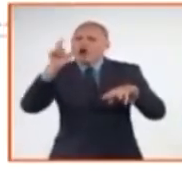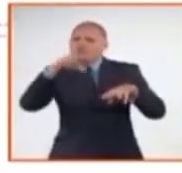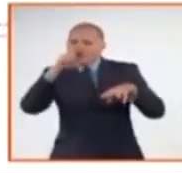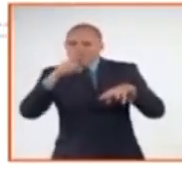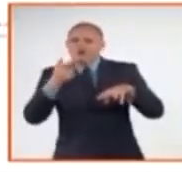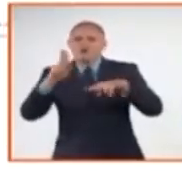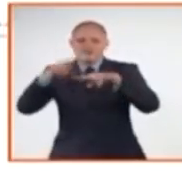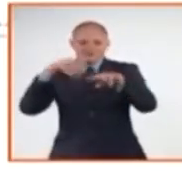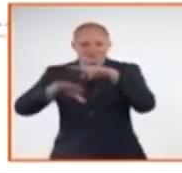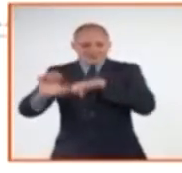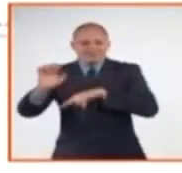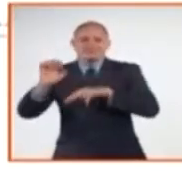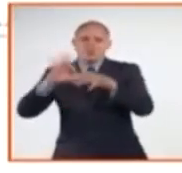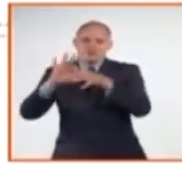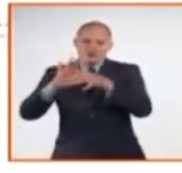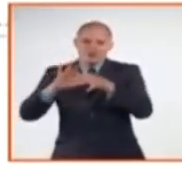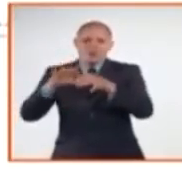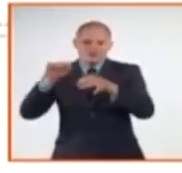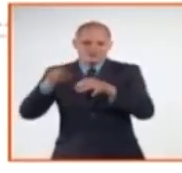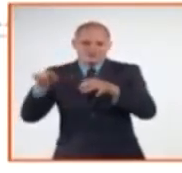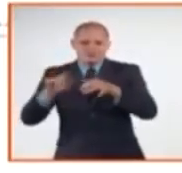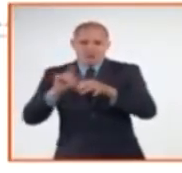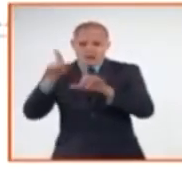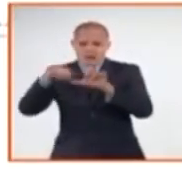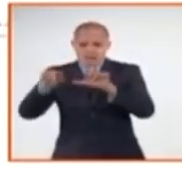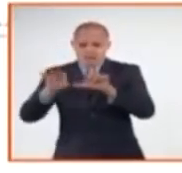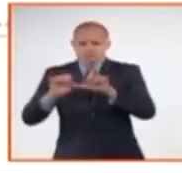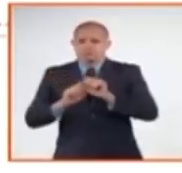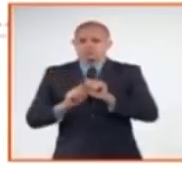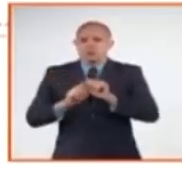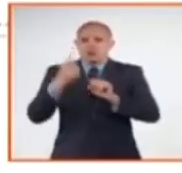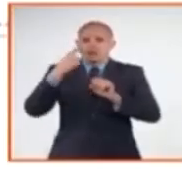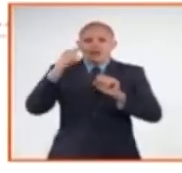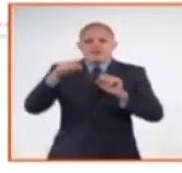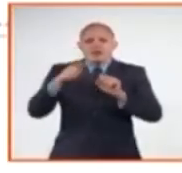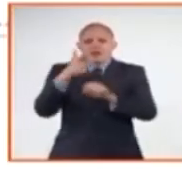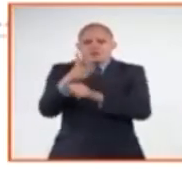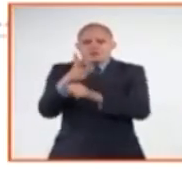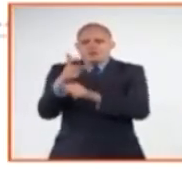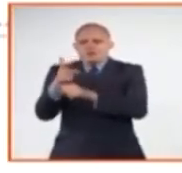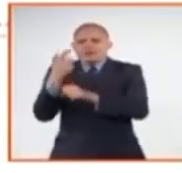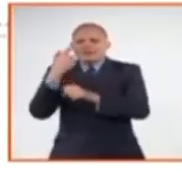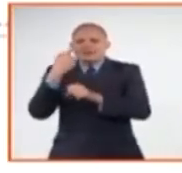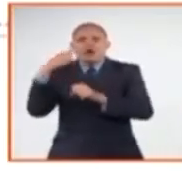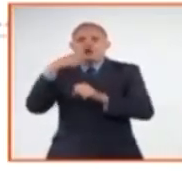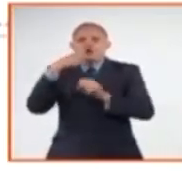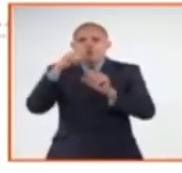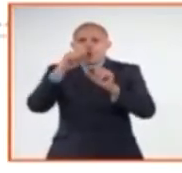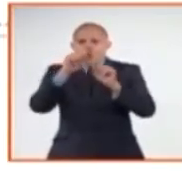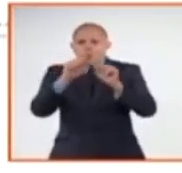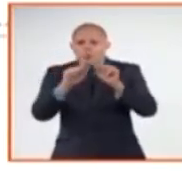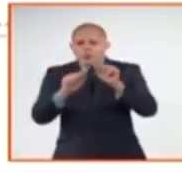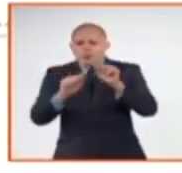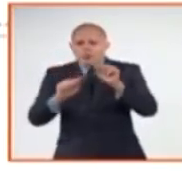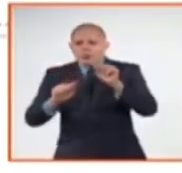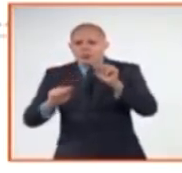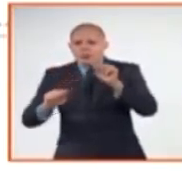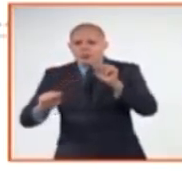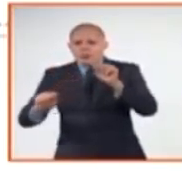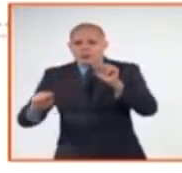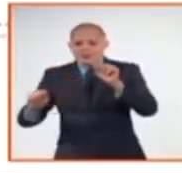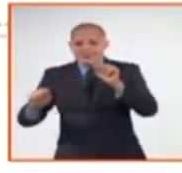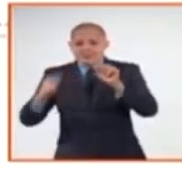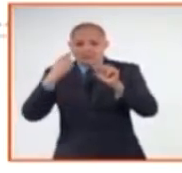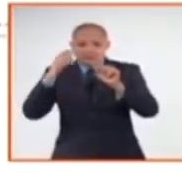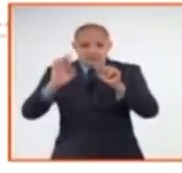en la habana según los datos que ha ofrecido la cepa esta cepa delta y empieza a incrementarse los casos cuando